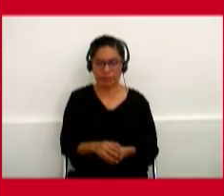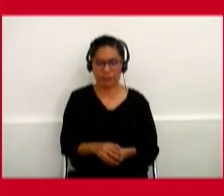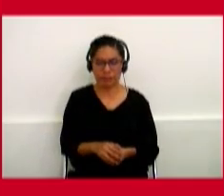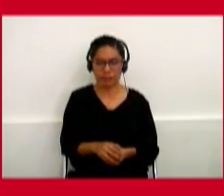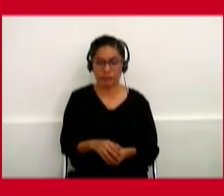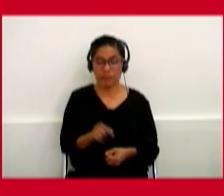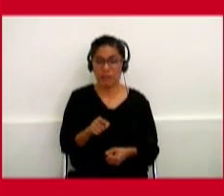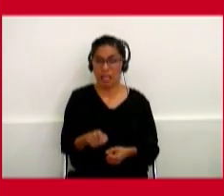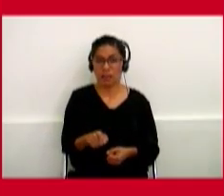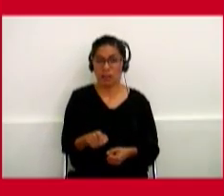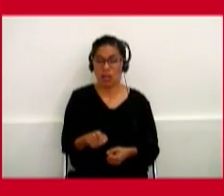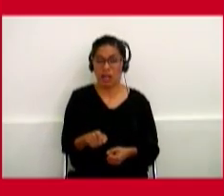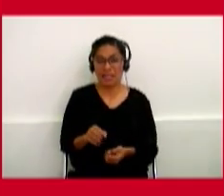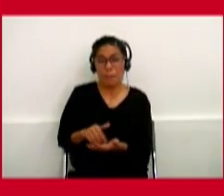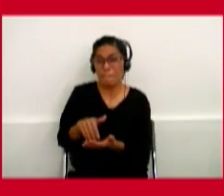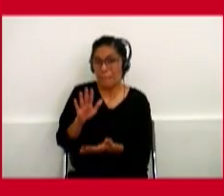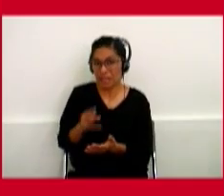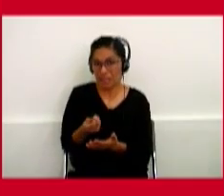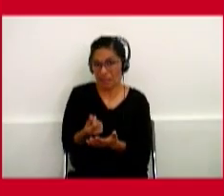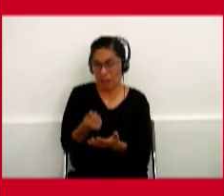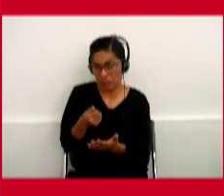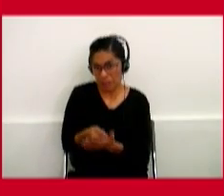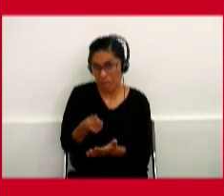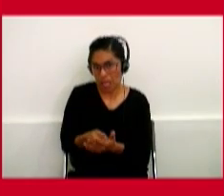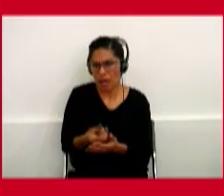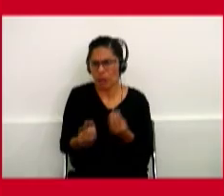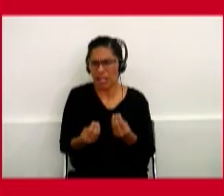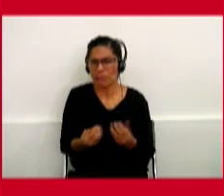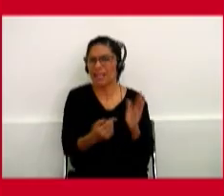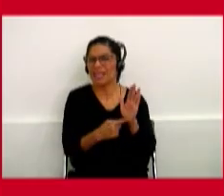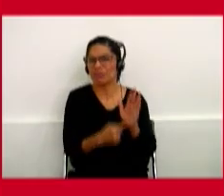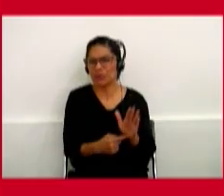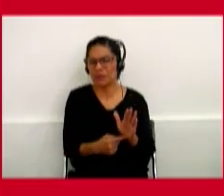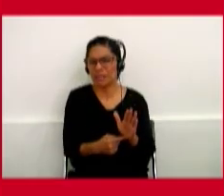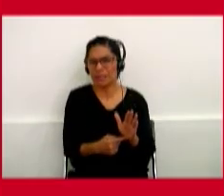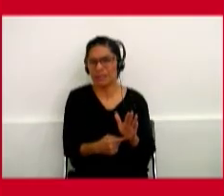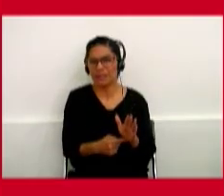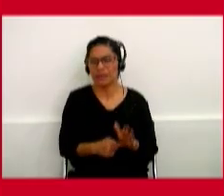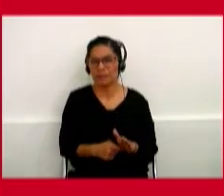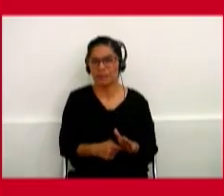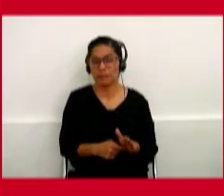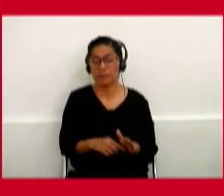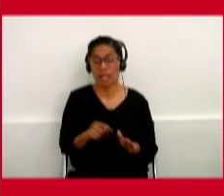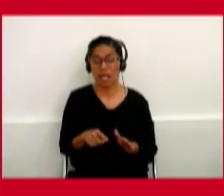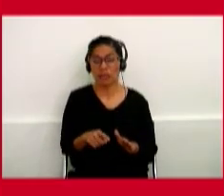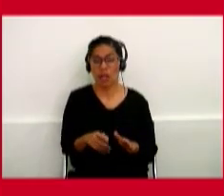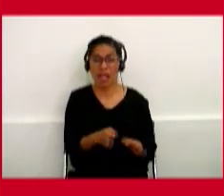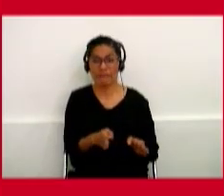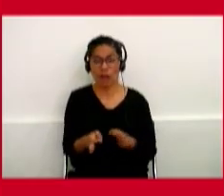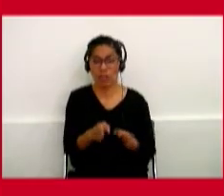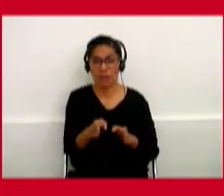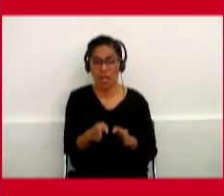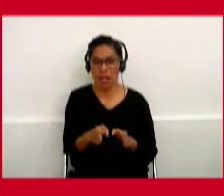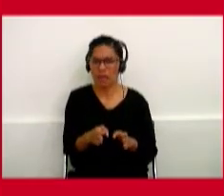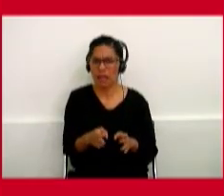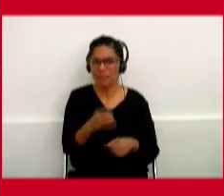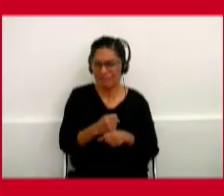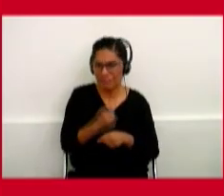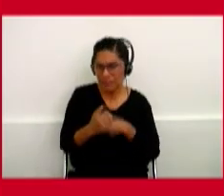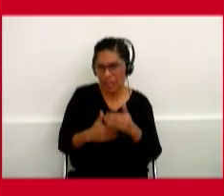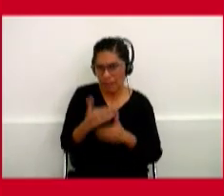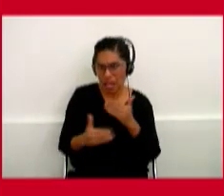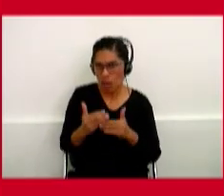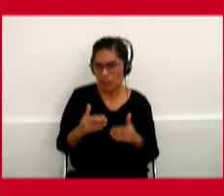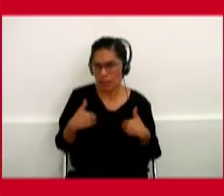incremento es mayor, ¿por qué? Porque ya se demostró que se puede hacer, la forma operativa de la mina misma puede hacer el